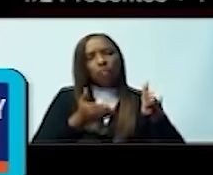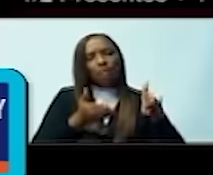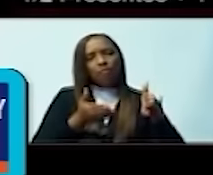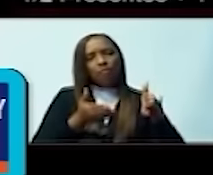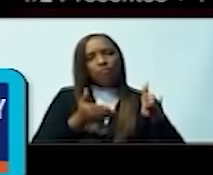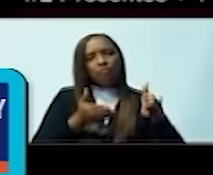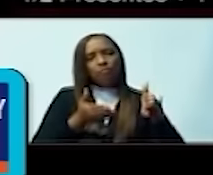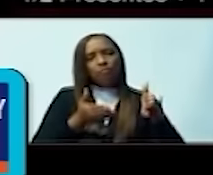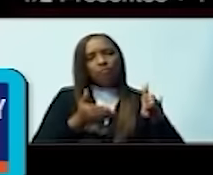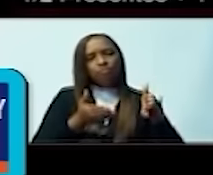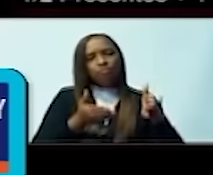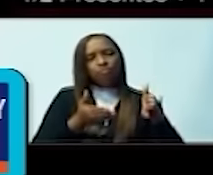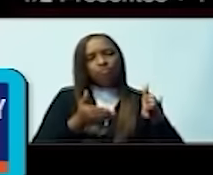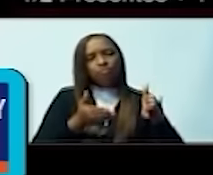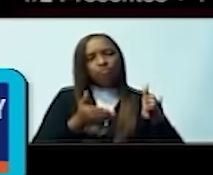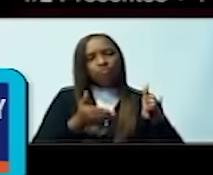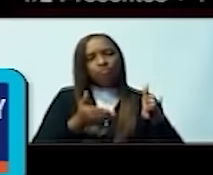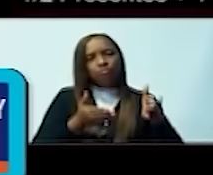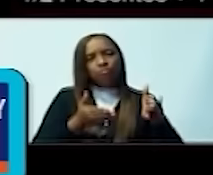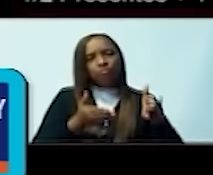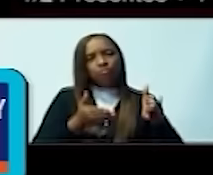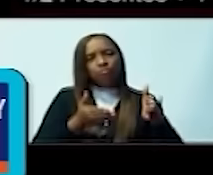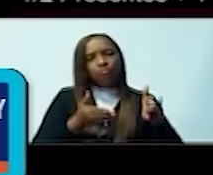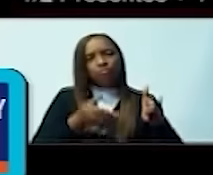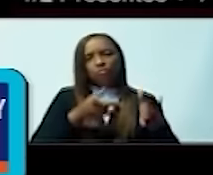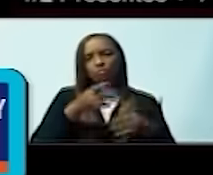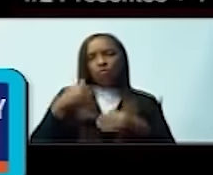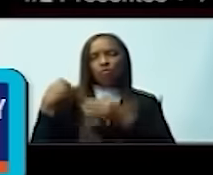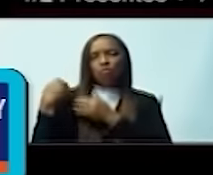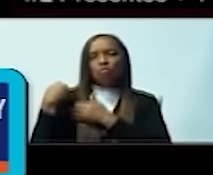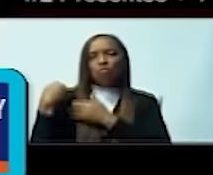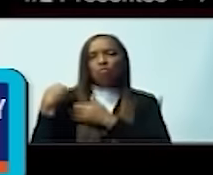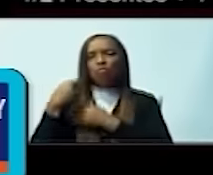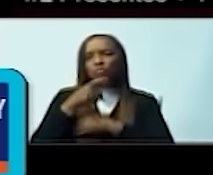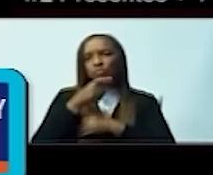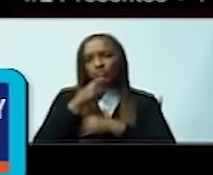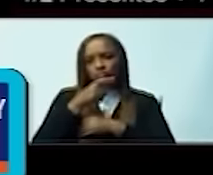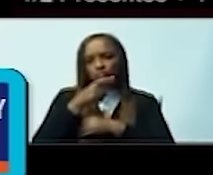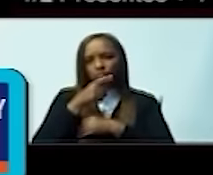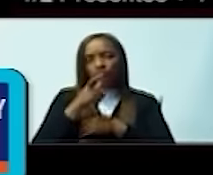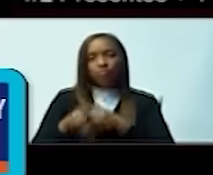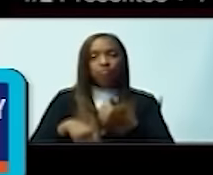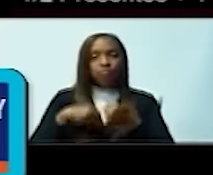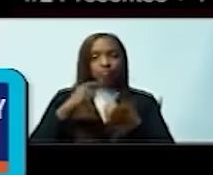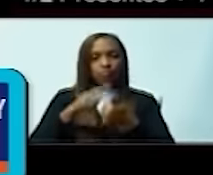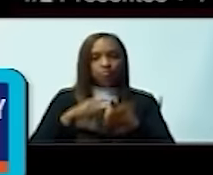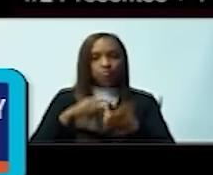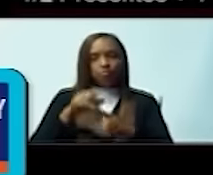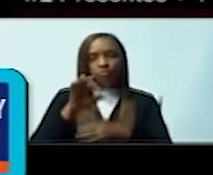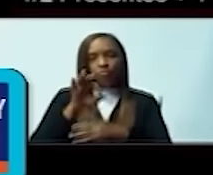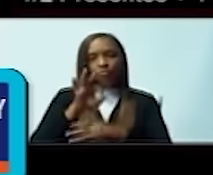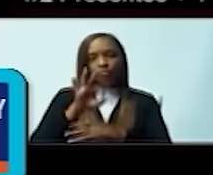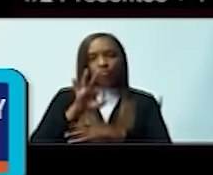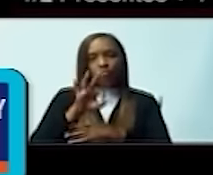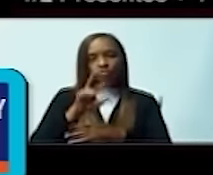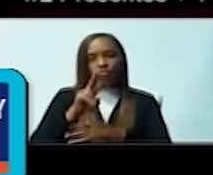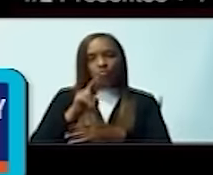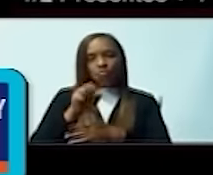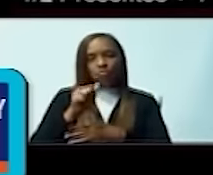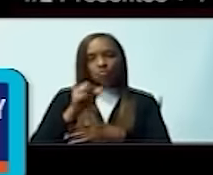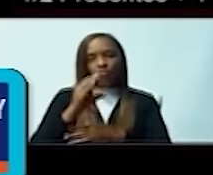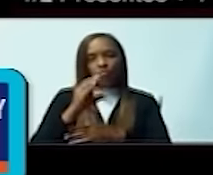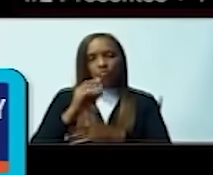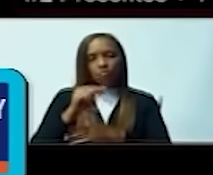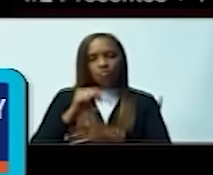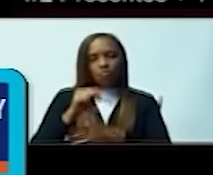Franjul en el Senado de la República. Y el que regula la Dirección Nacional de Inteligencia lo sometió el colega